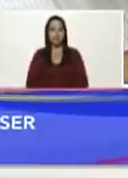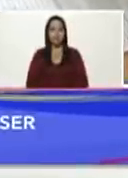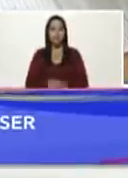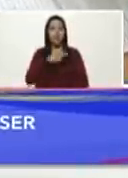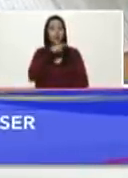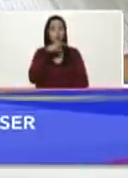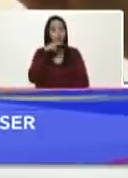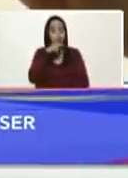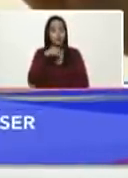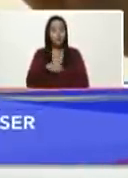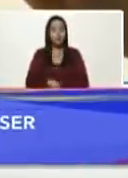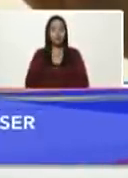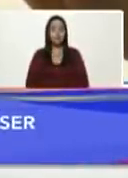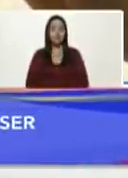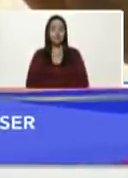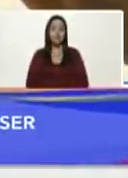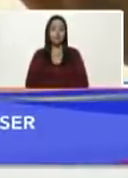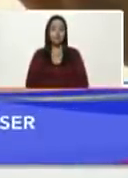octubre,